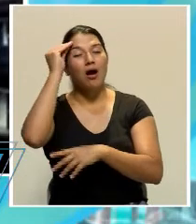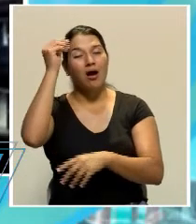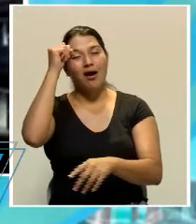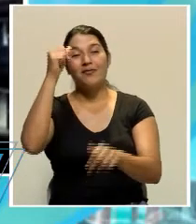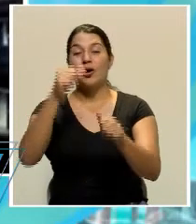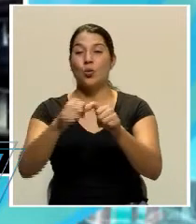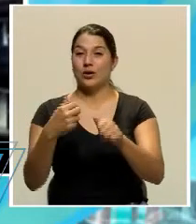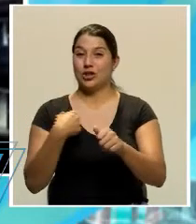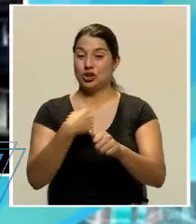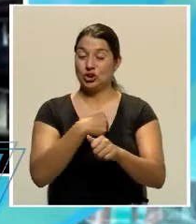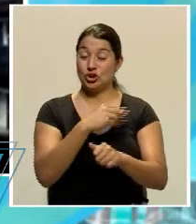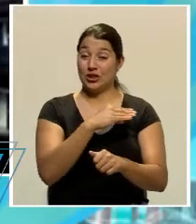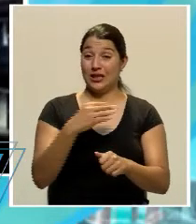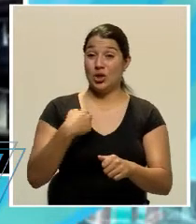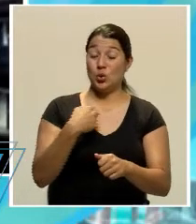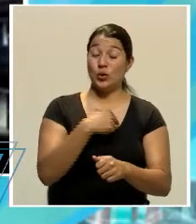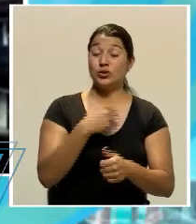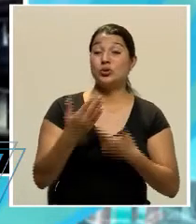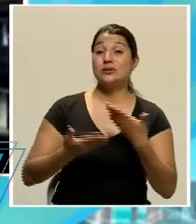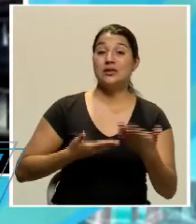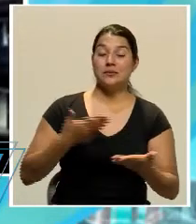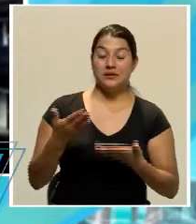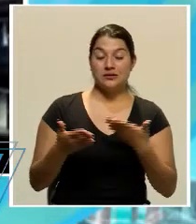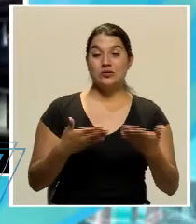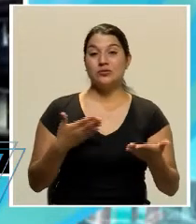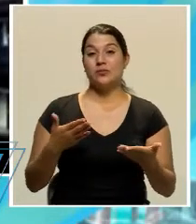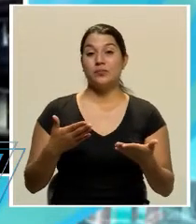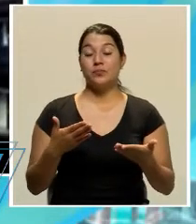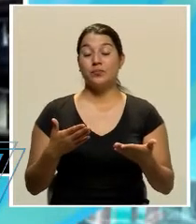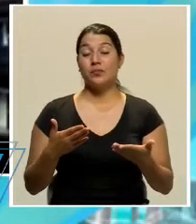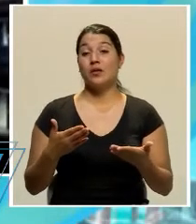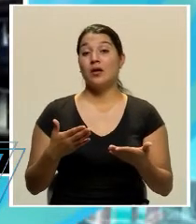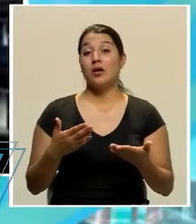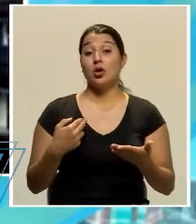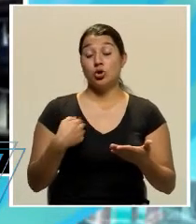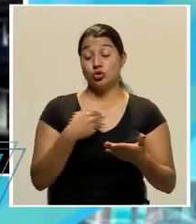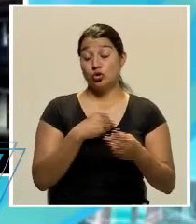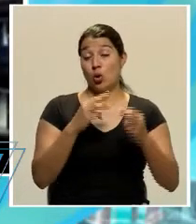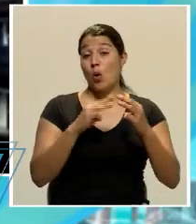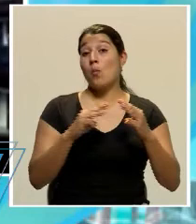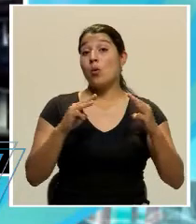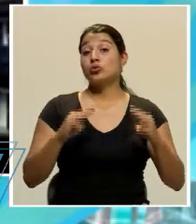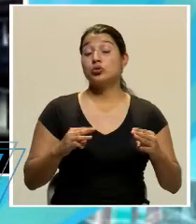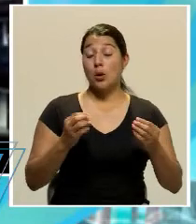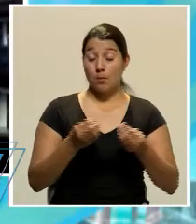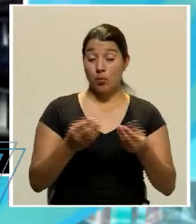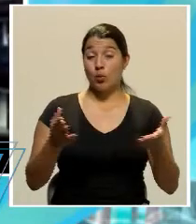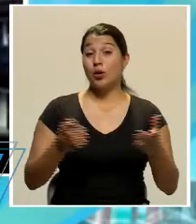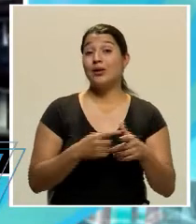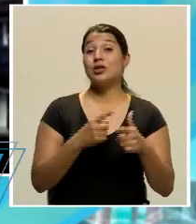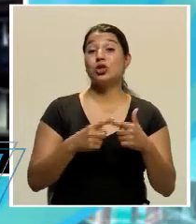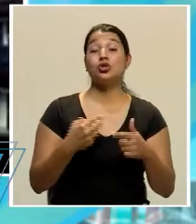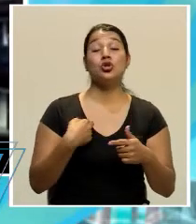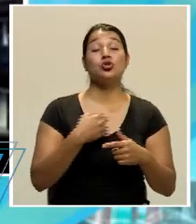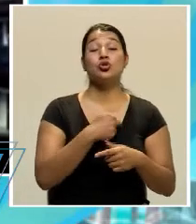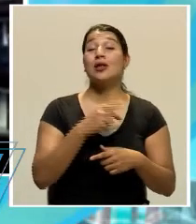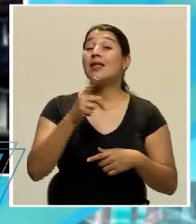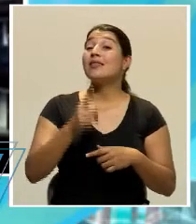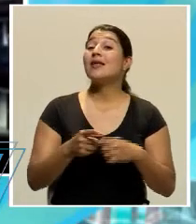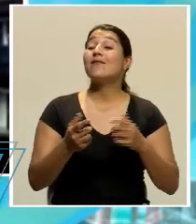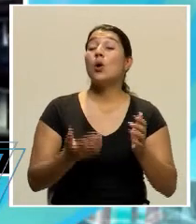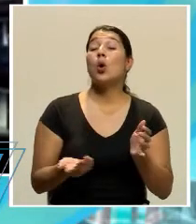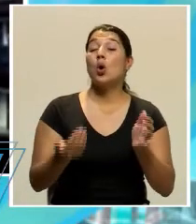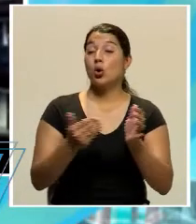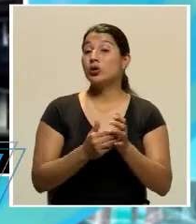de nuestros servicios para los cuales trabajamos. Somos un museo público. Tenemos que volver